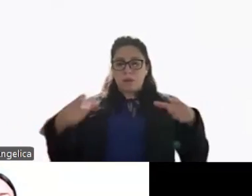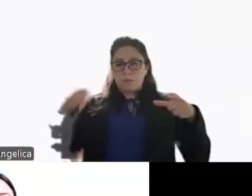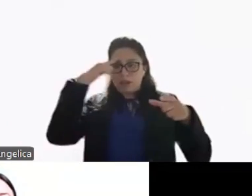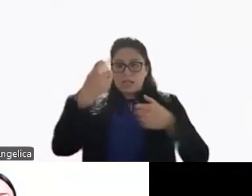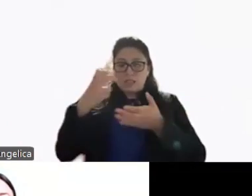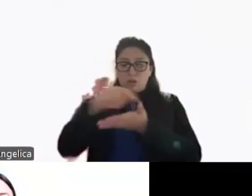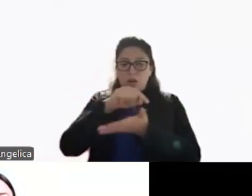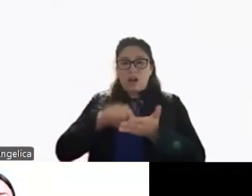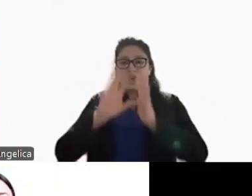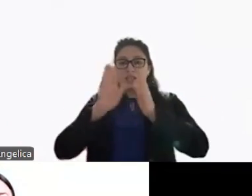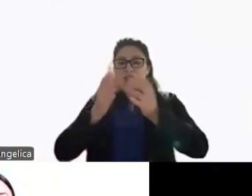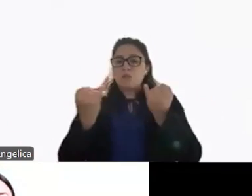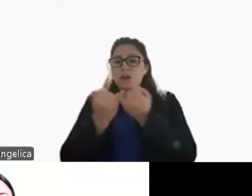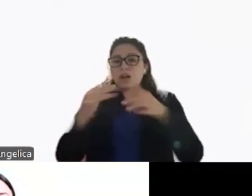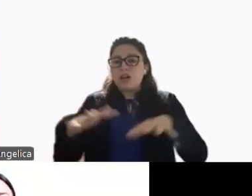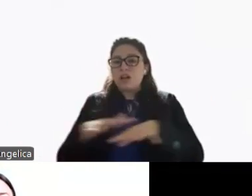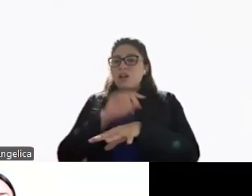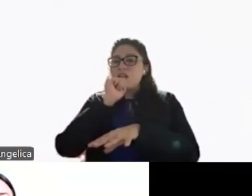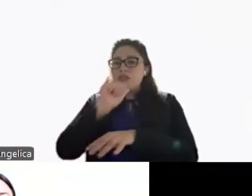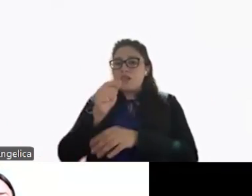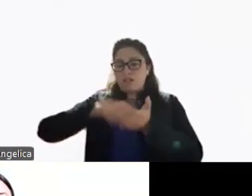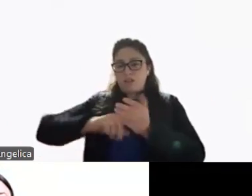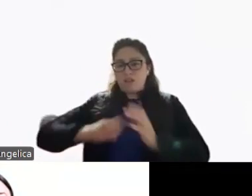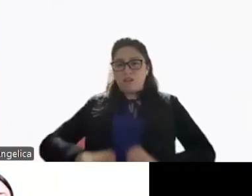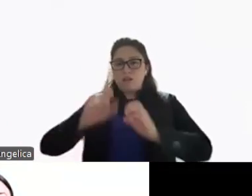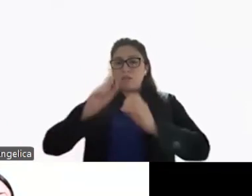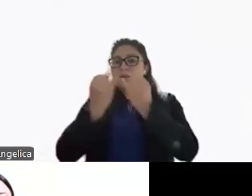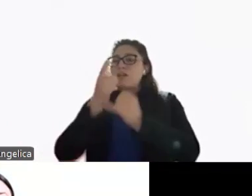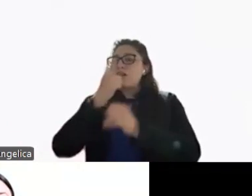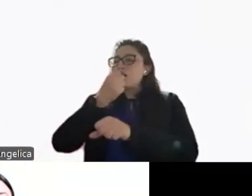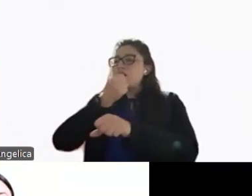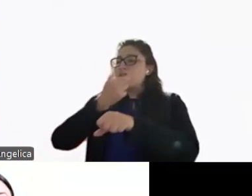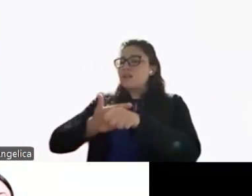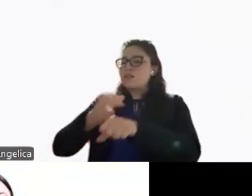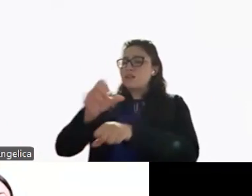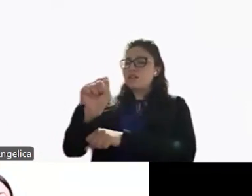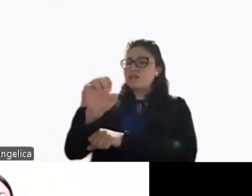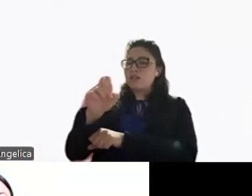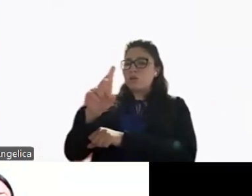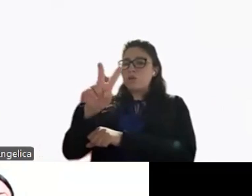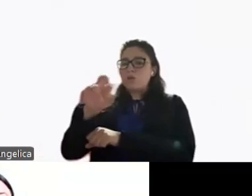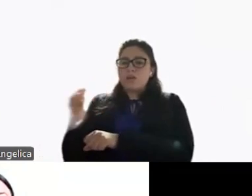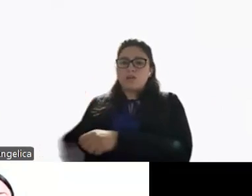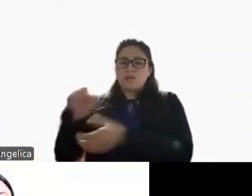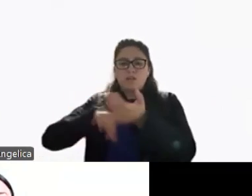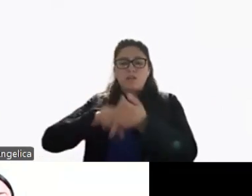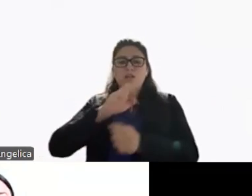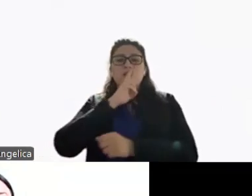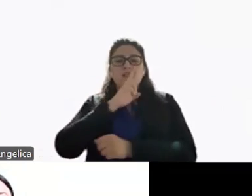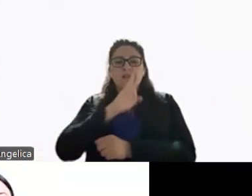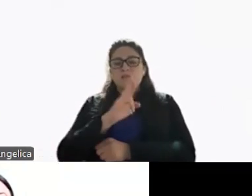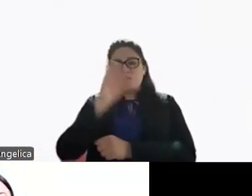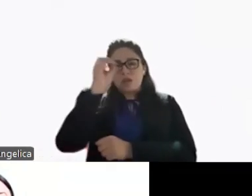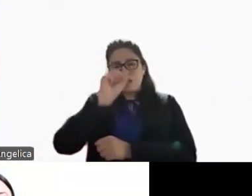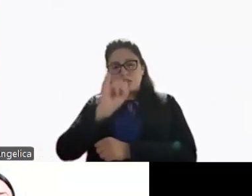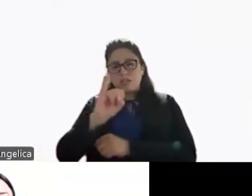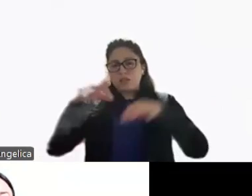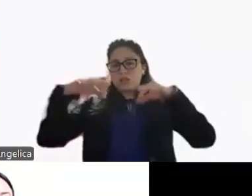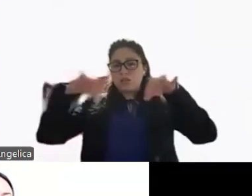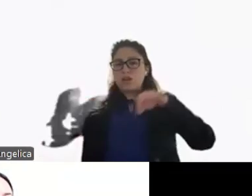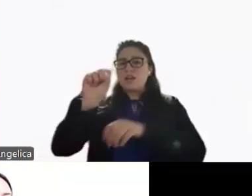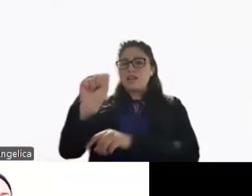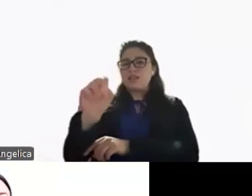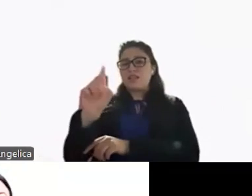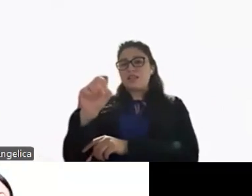inmueble. Además, se precisa que la Secretaría de Desarrollo Urbano y Vivienda, al emitir la opinión en el oficio número S34